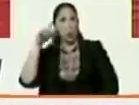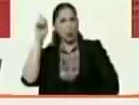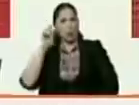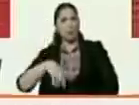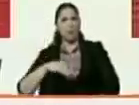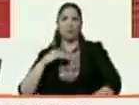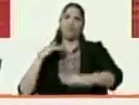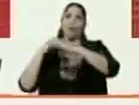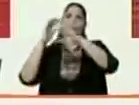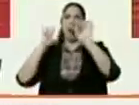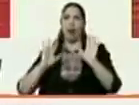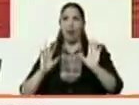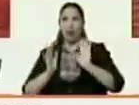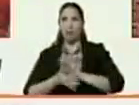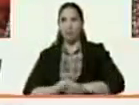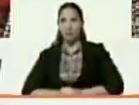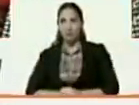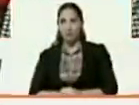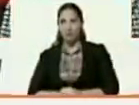Yo también.